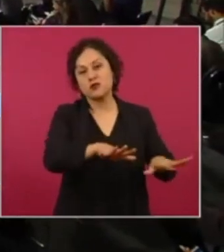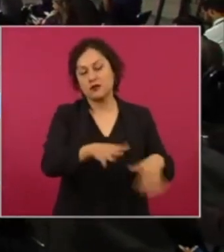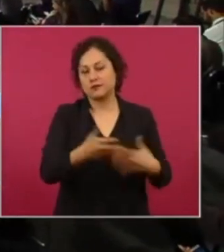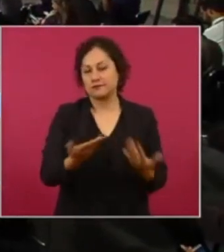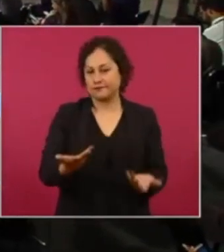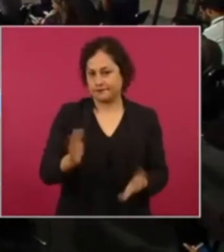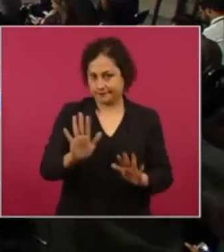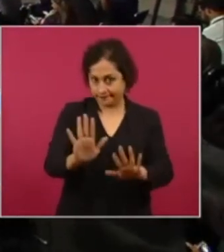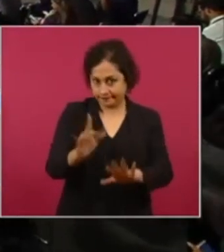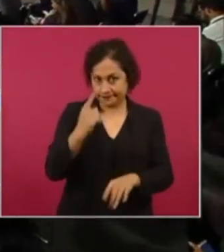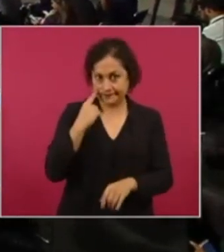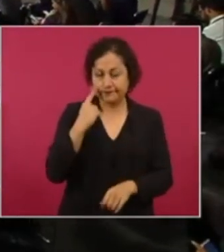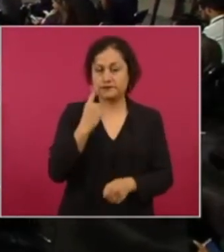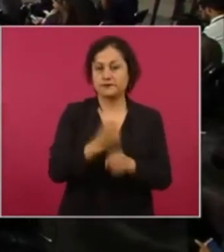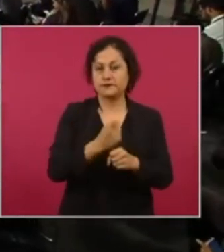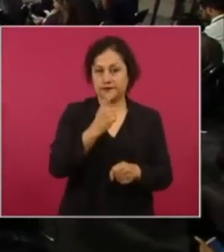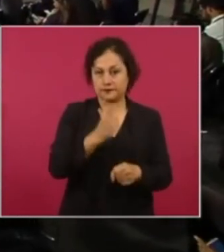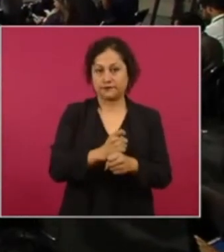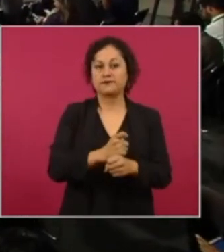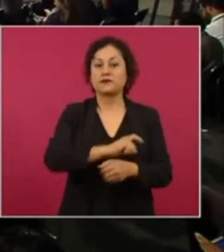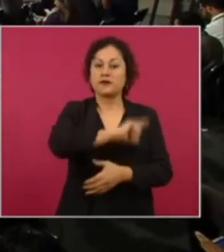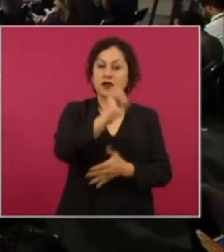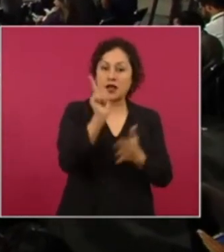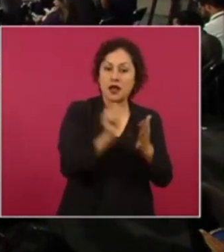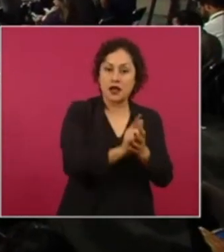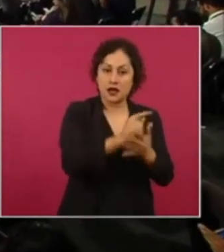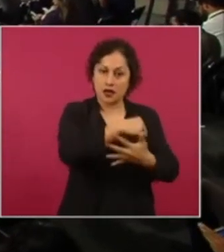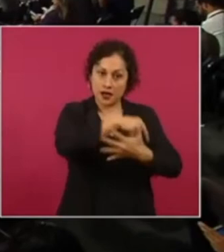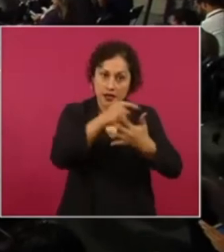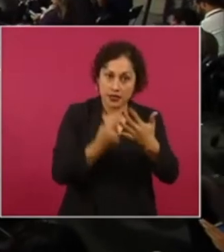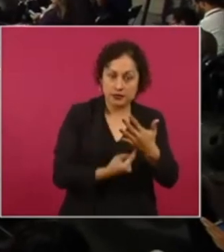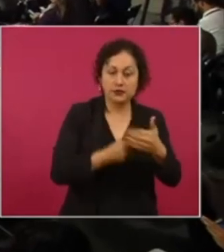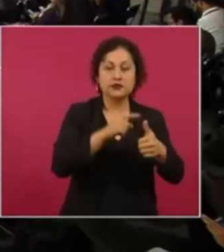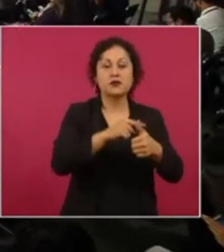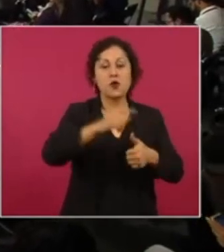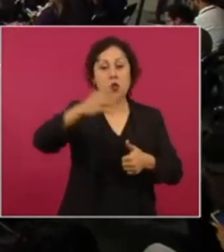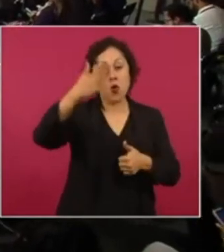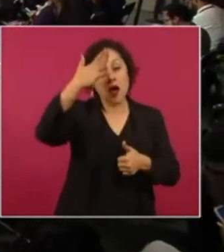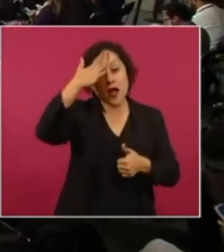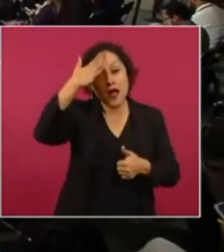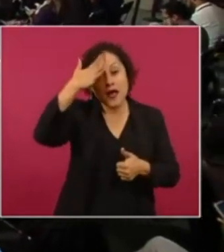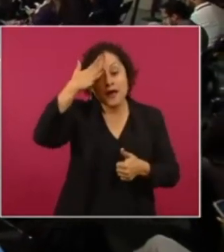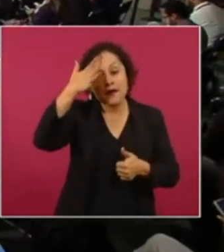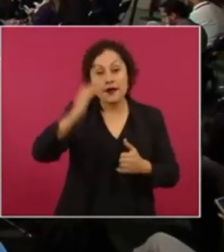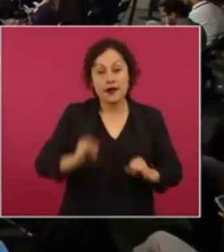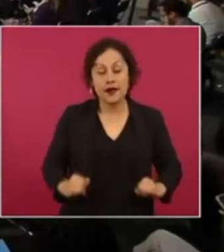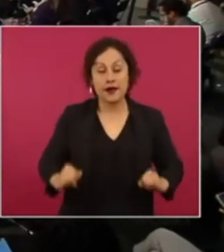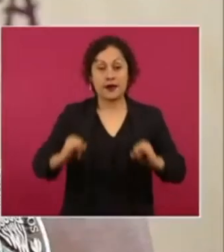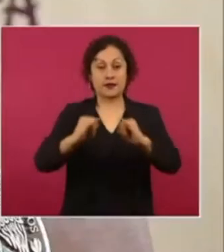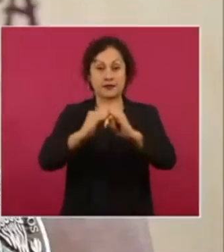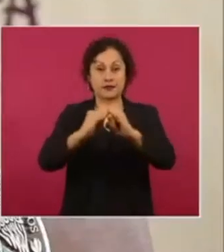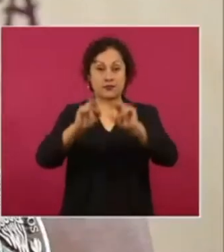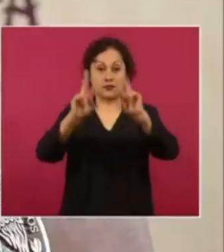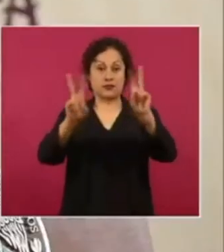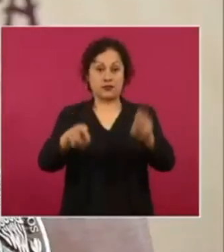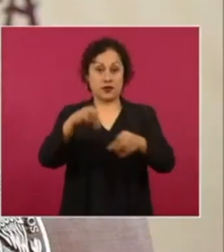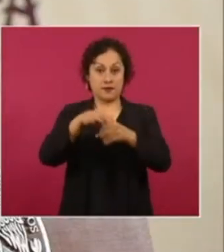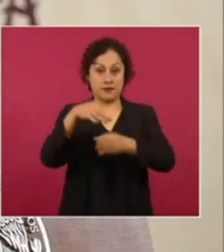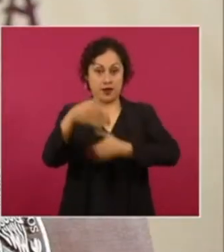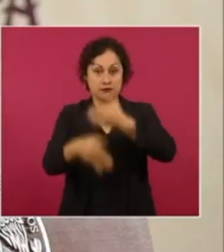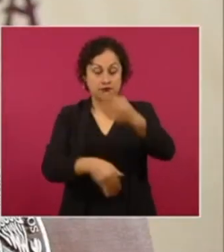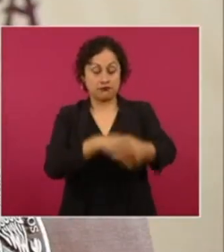B se trata de una reforma a 5 leyes. Creo que muchas personas de nuestro auditorio, incluso algunos periodistas,